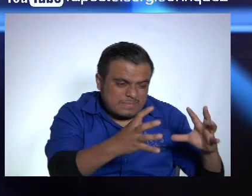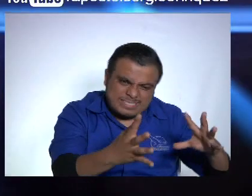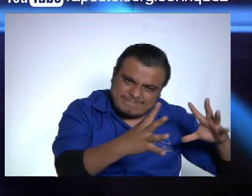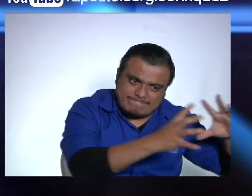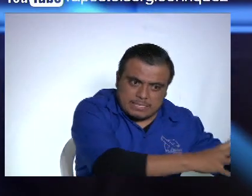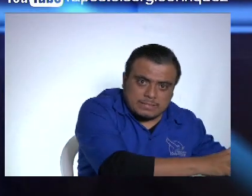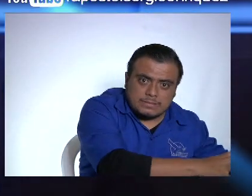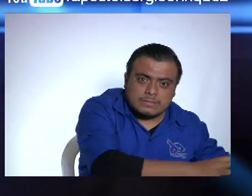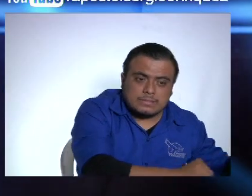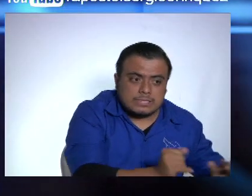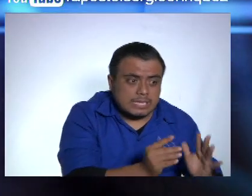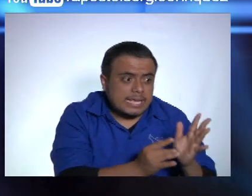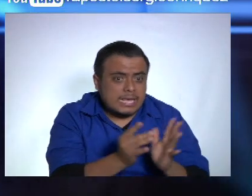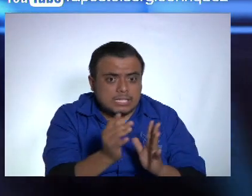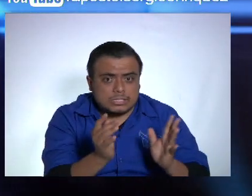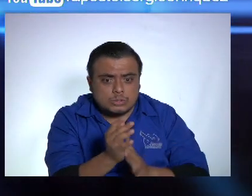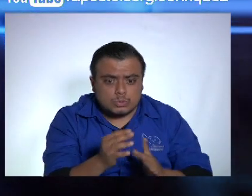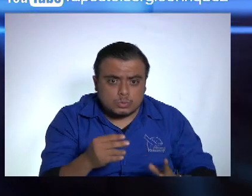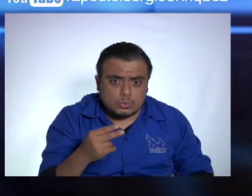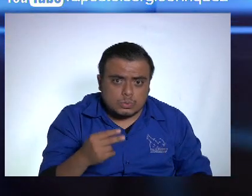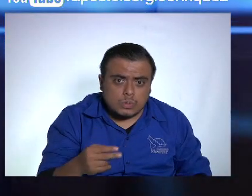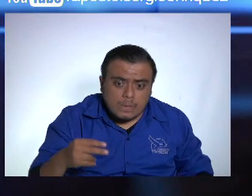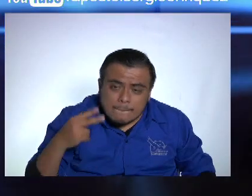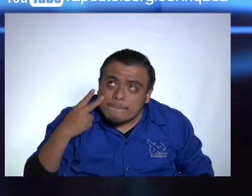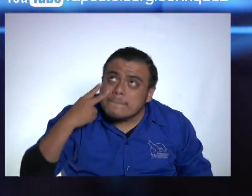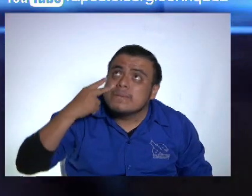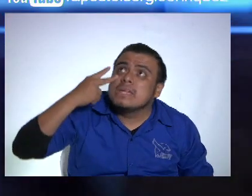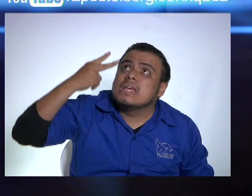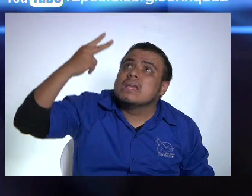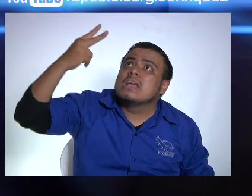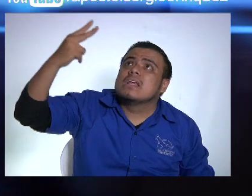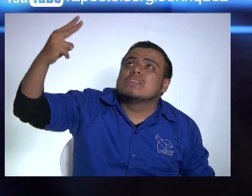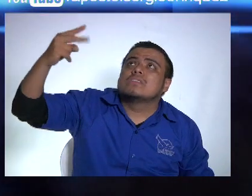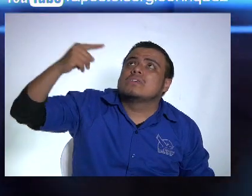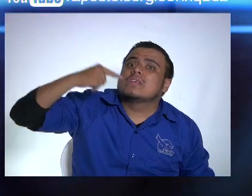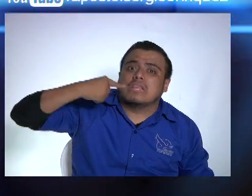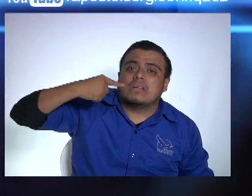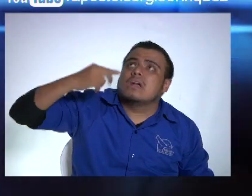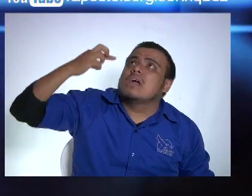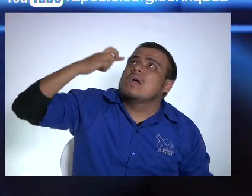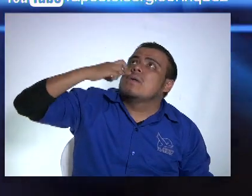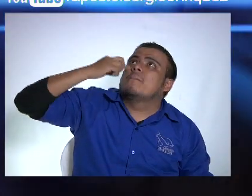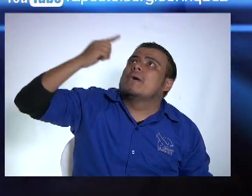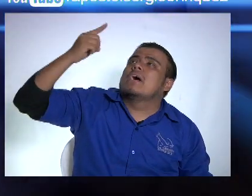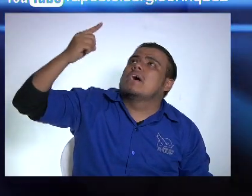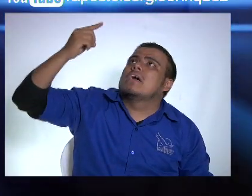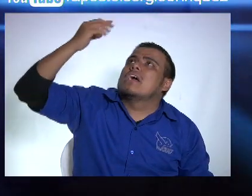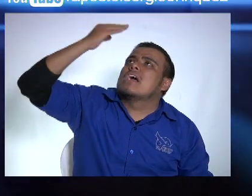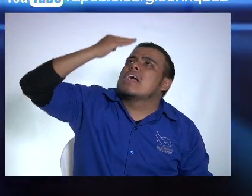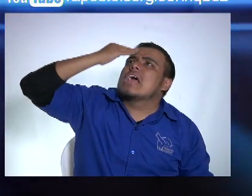Y Jesús, alzando los ojos a lo alto, dijo, Padre, gracias te doy por haberme